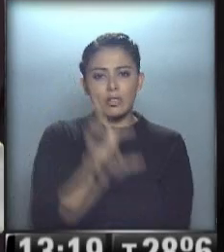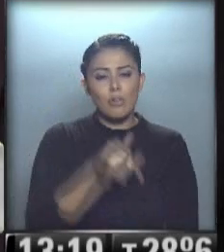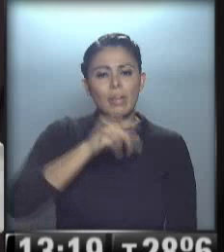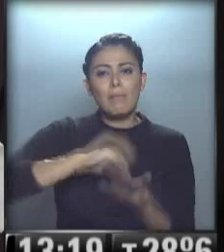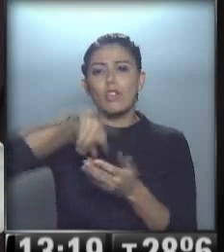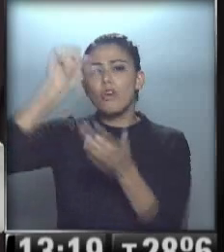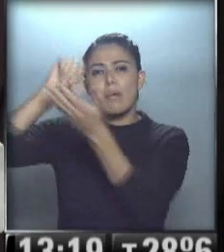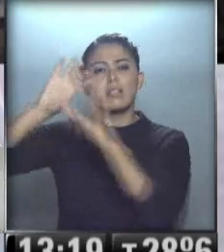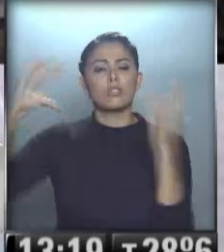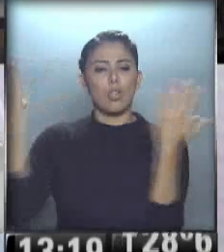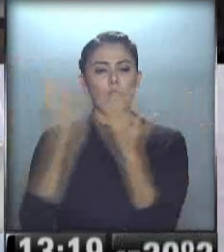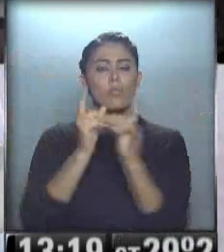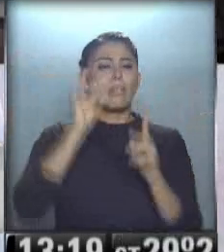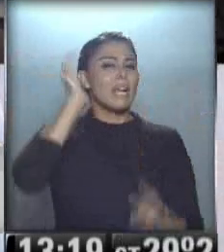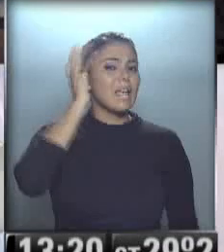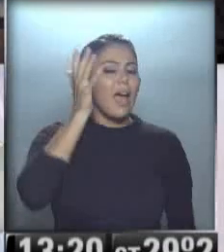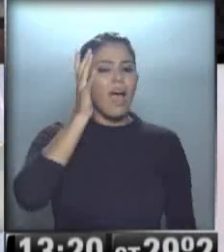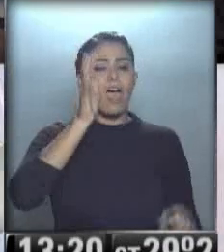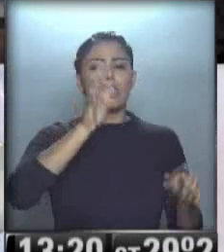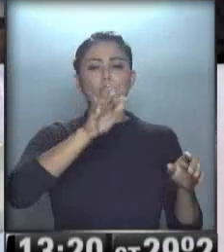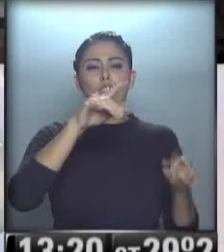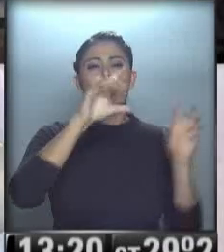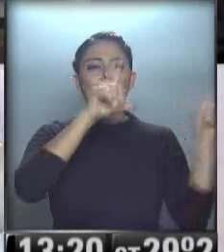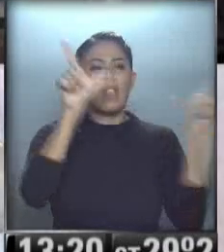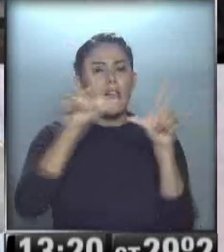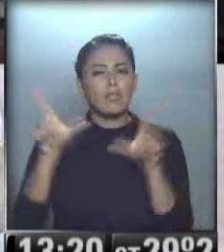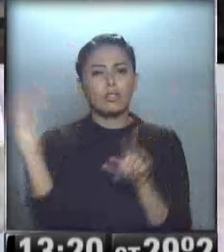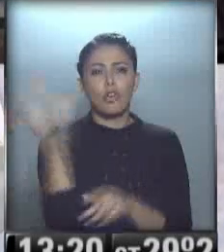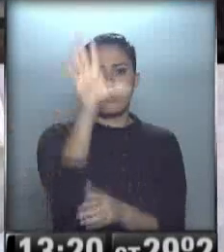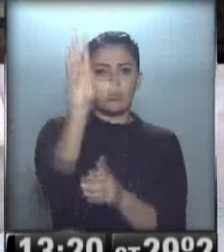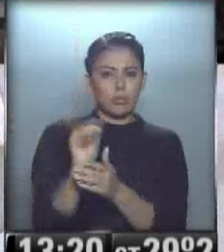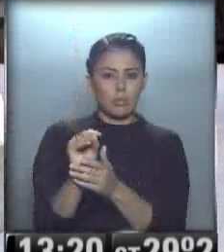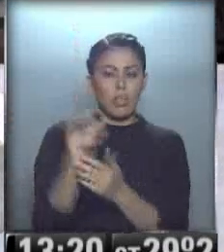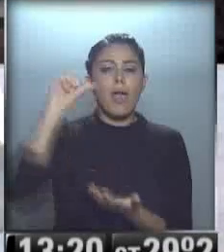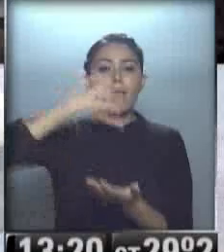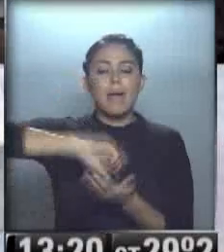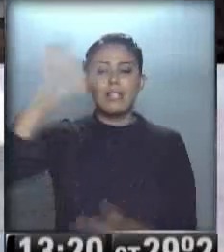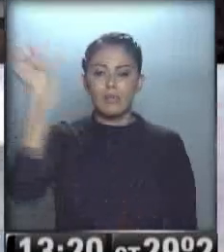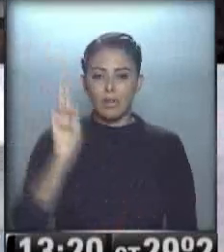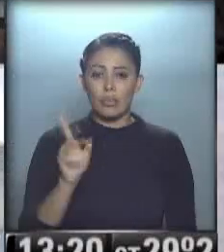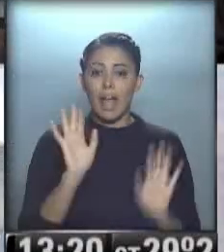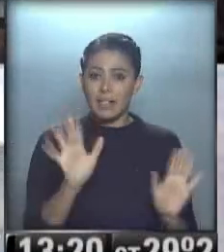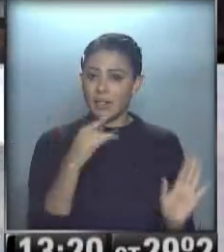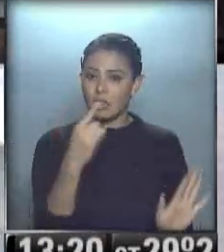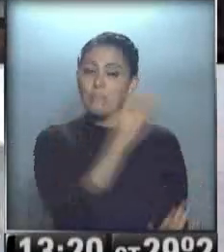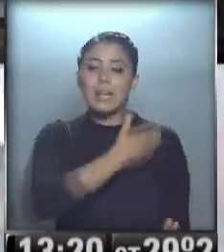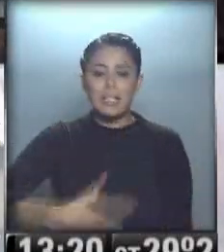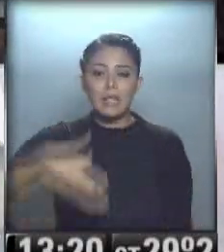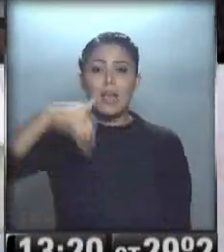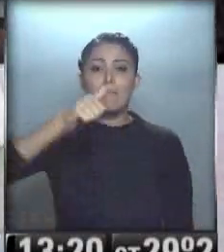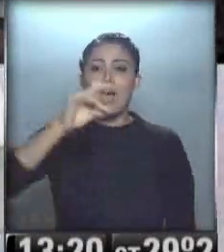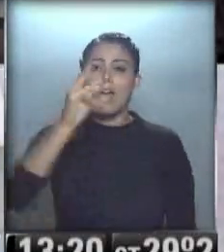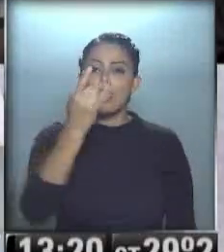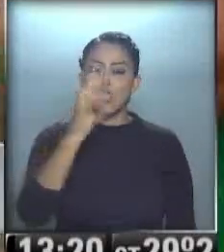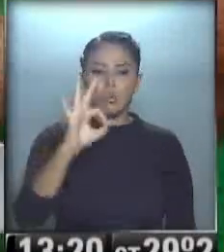del mundo así como de todas las radios y todas las cadenas de televisión en Venezuela dijo el presidente maduro nos